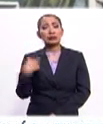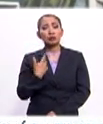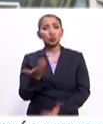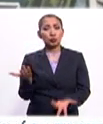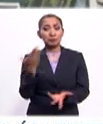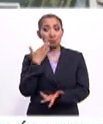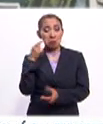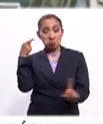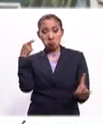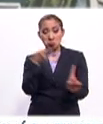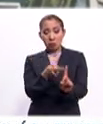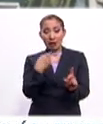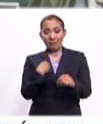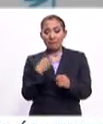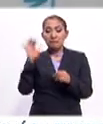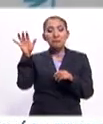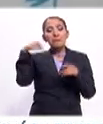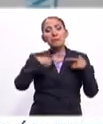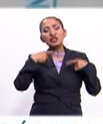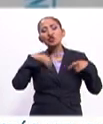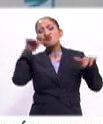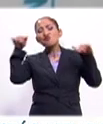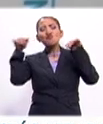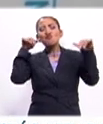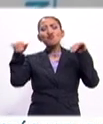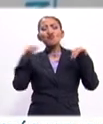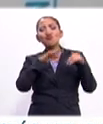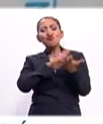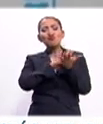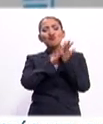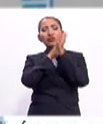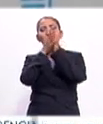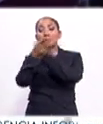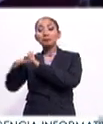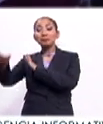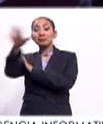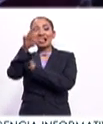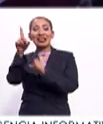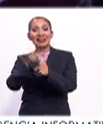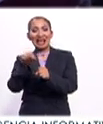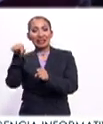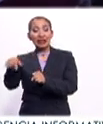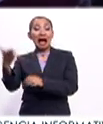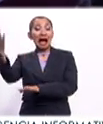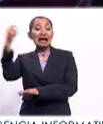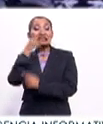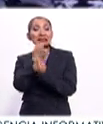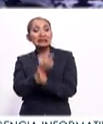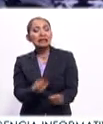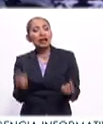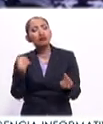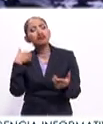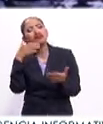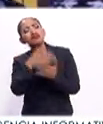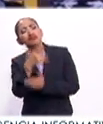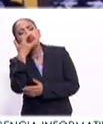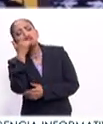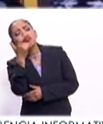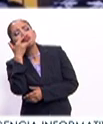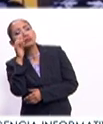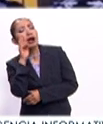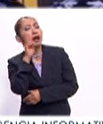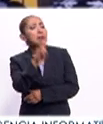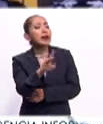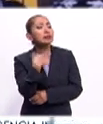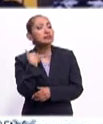su generoso objetivo de tocar vidas, el vuelco que le ha dado a los días de esos niños que se acercaron a sus